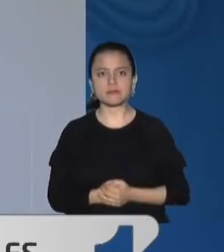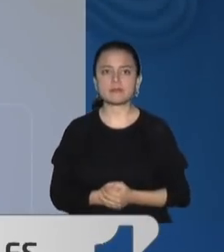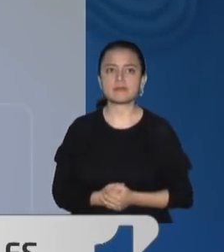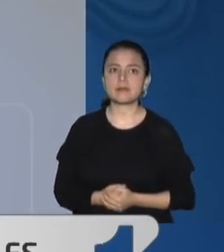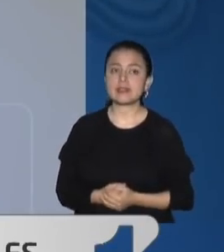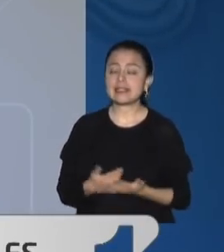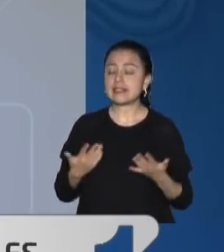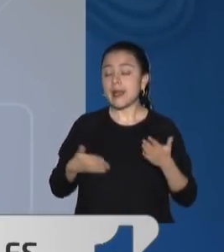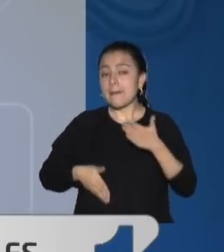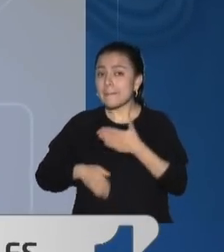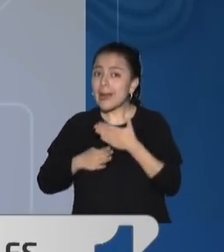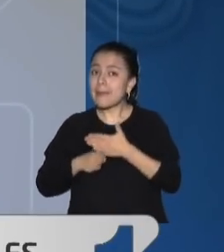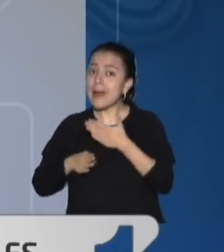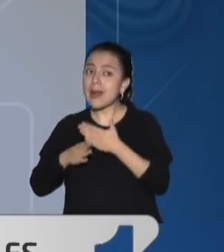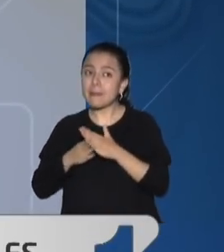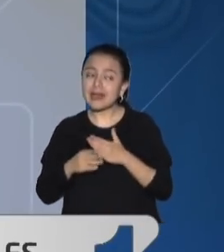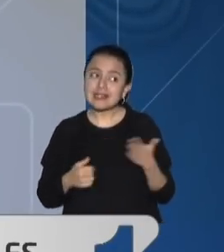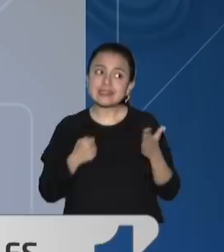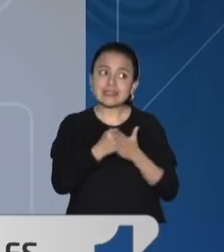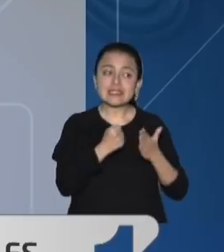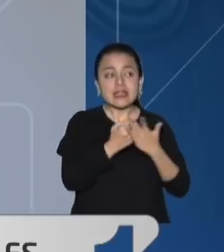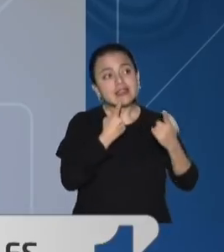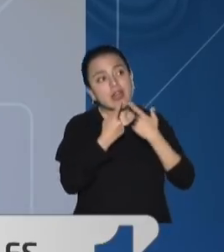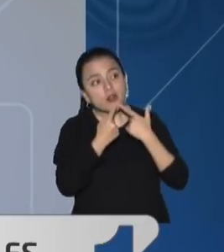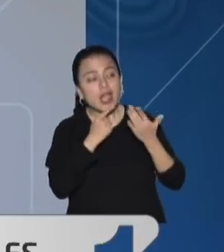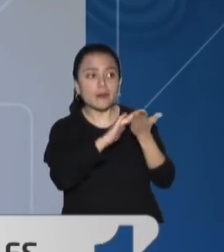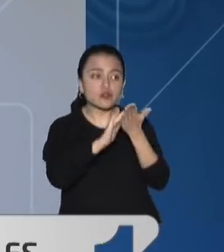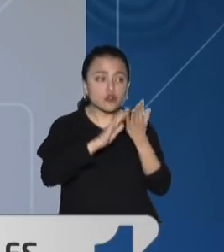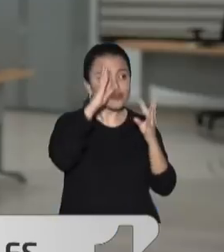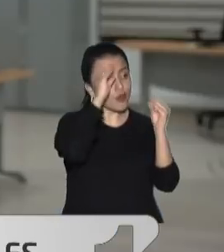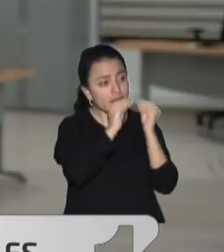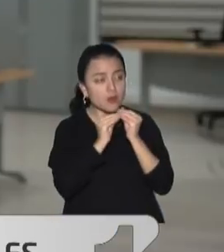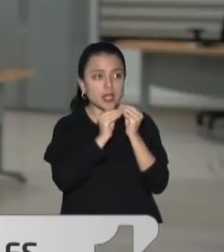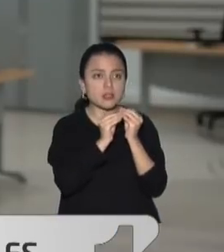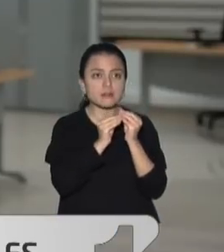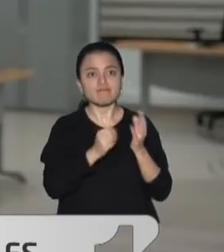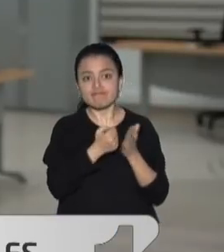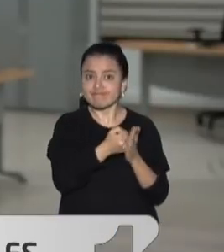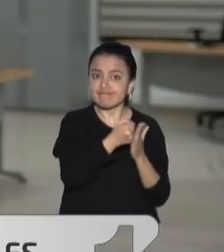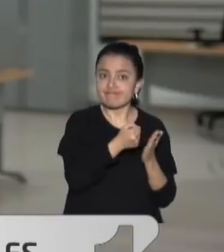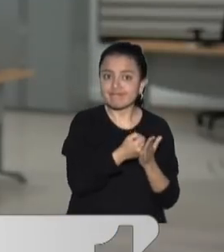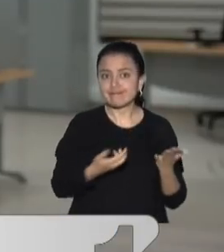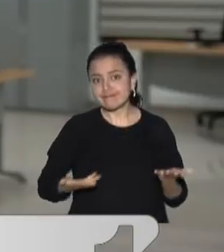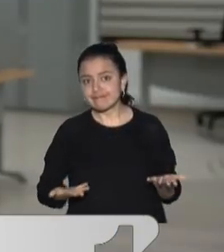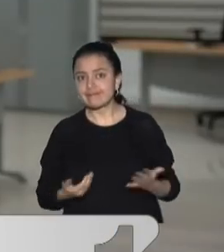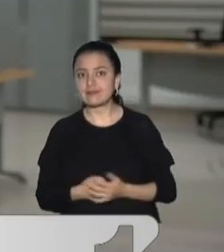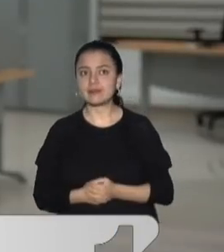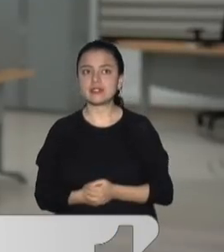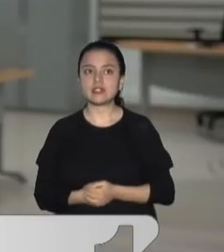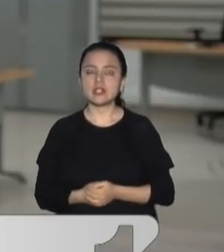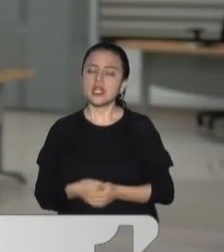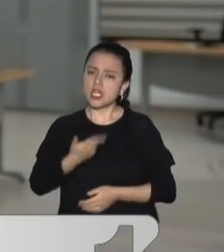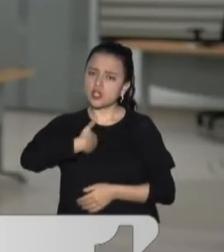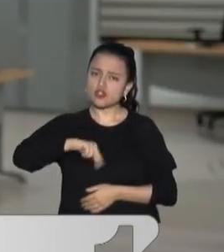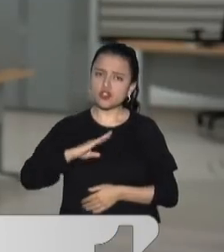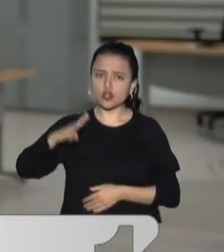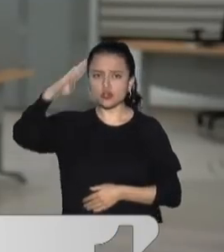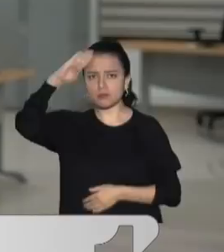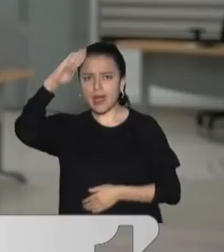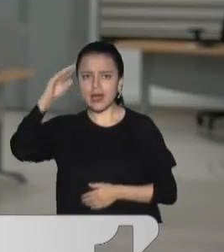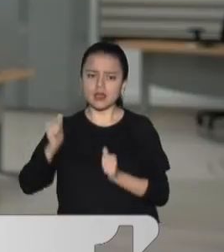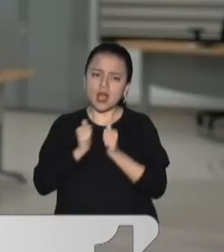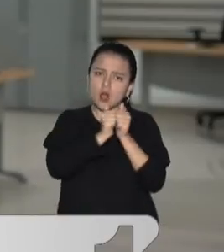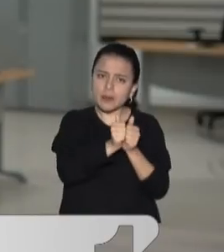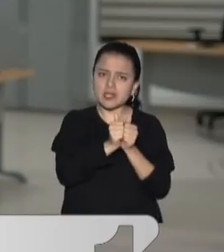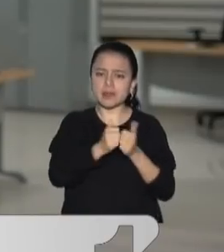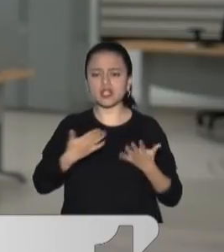en el urbano y el apoyo de la fuerza pública al desbloqueo de algunas de las zonas y, por supuesto, el acompañamiento de las negociaciones